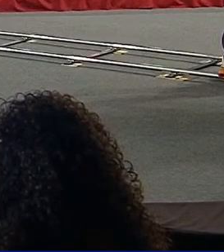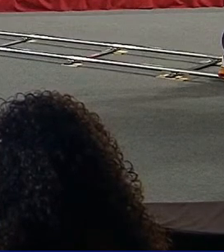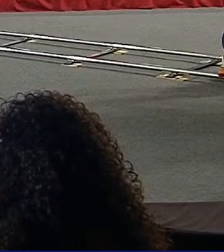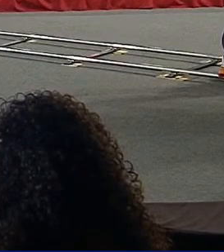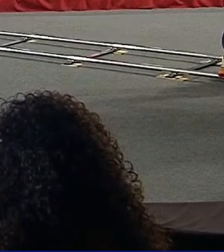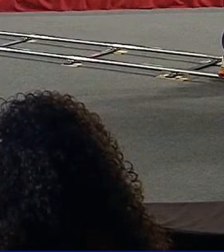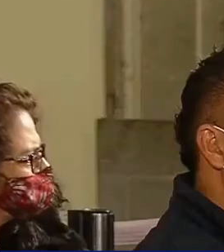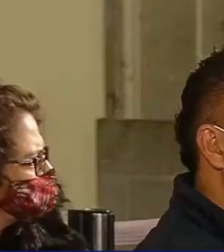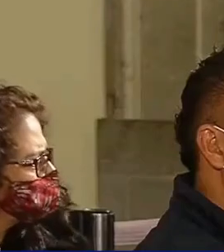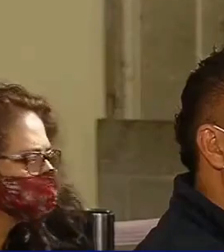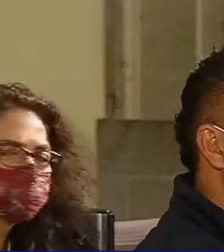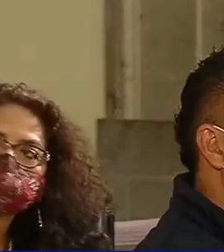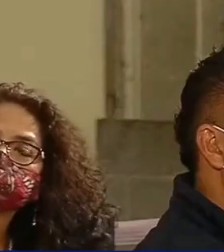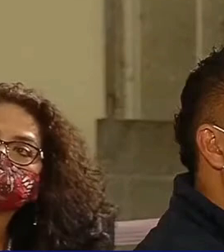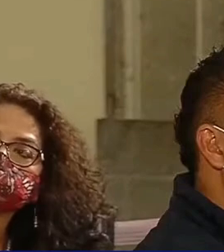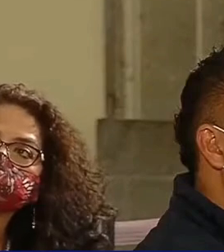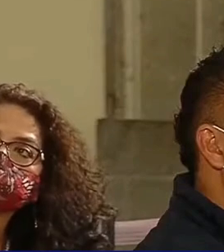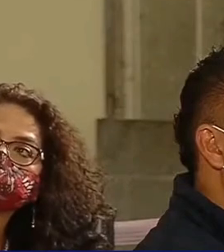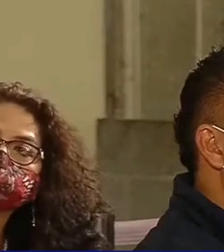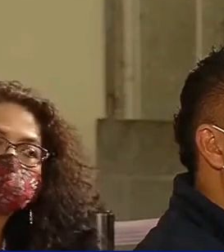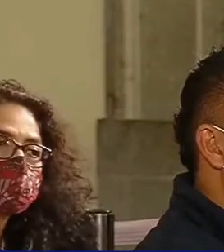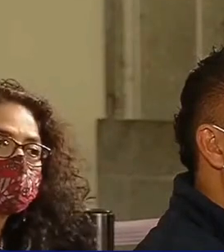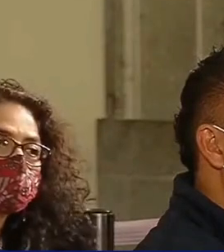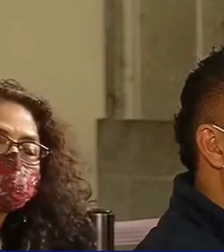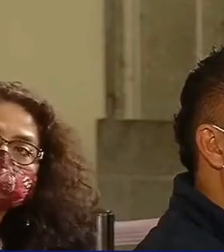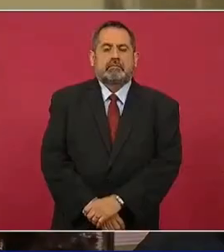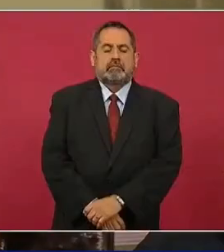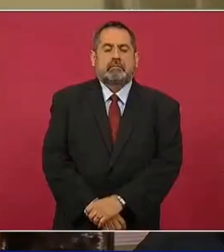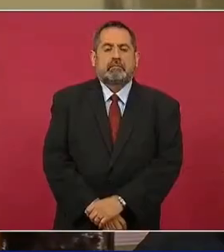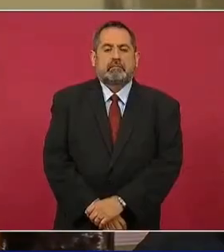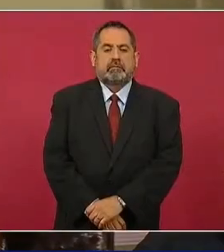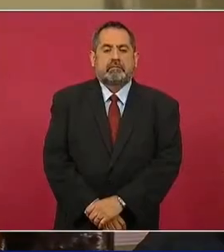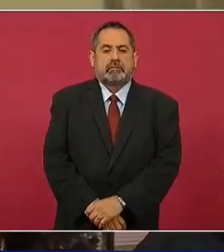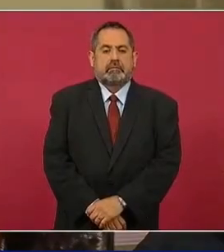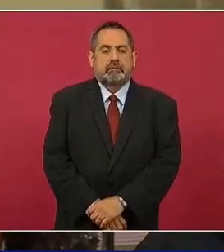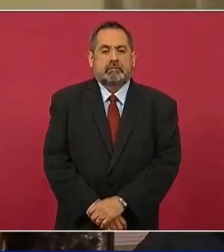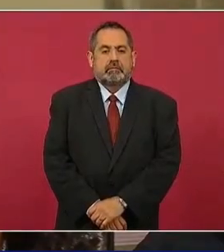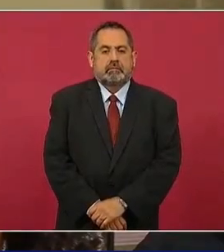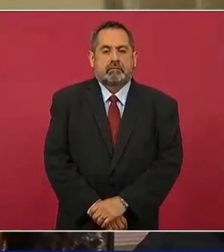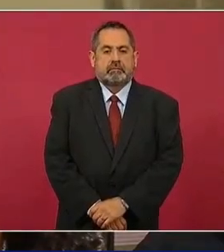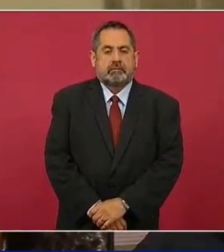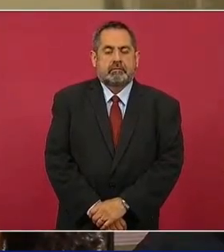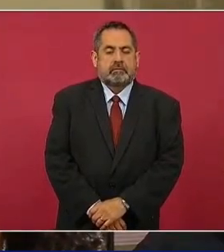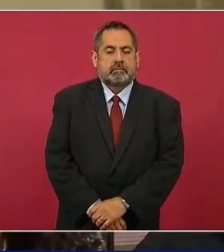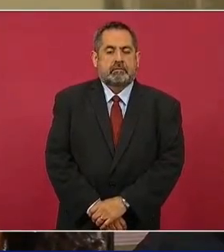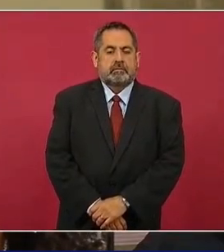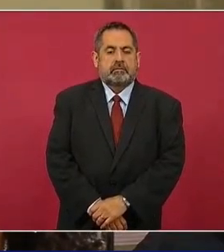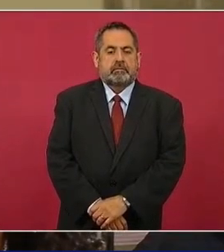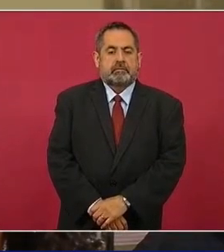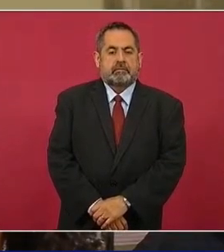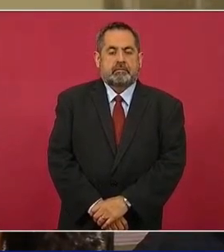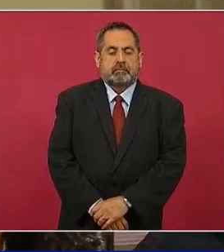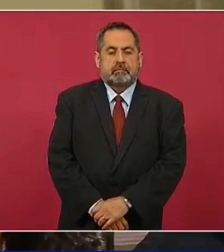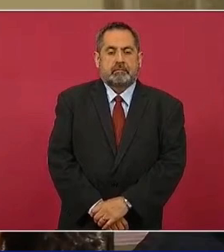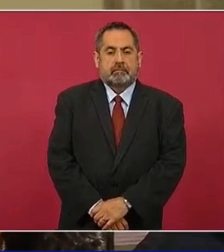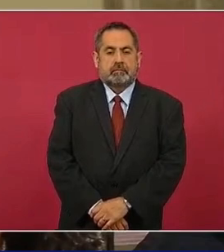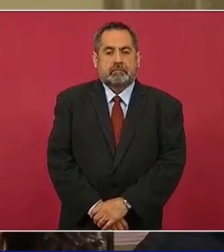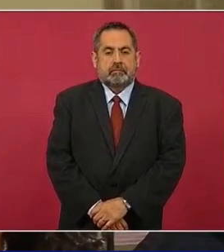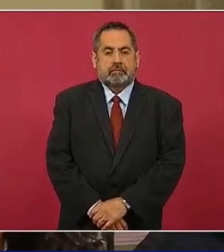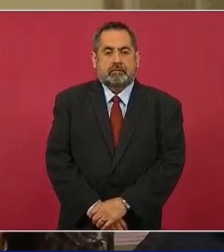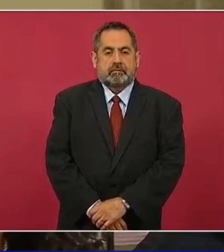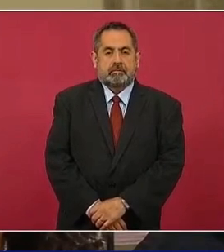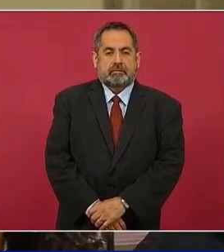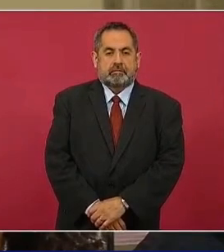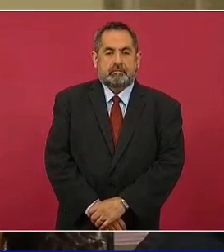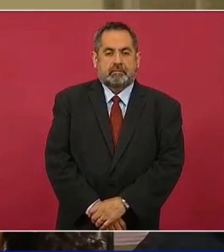el dato de Carlos Salinas, por ejemplo, que tuvo 142% de inflación en su sexenio. Ernesto Zedillo de 225,